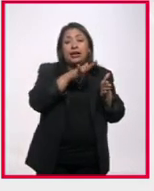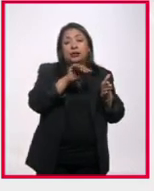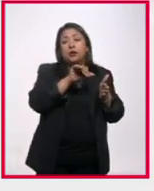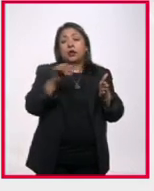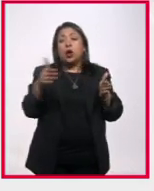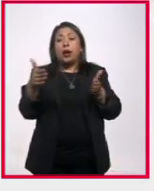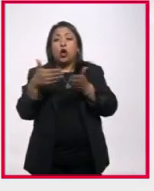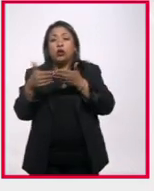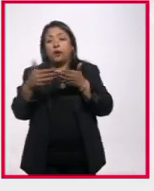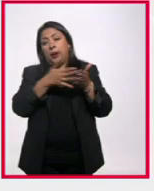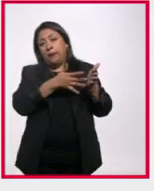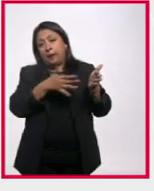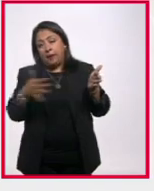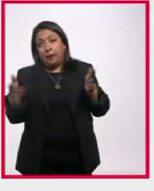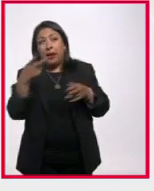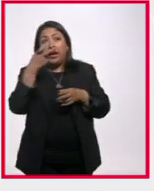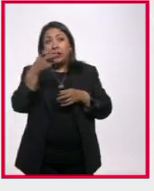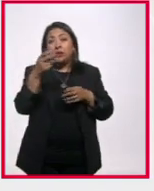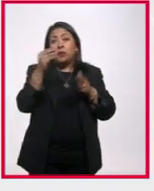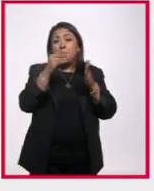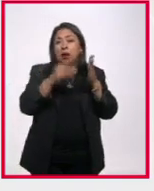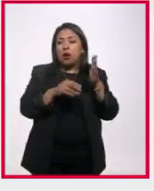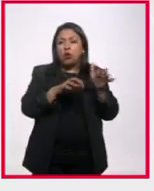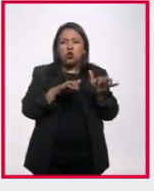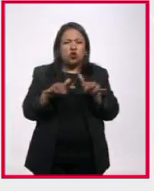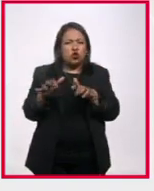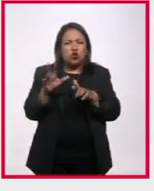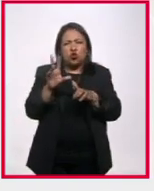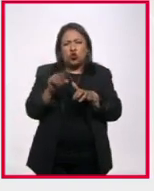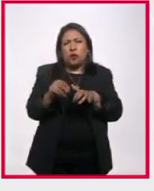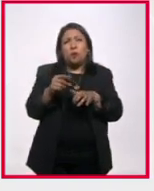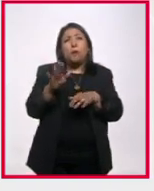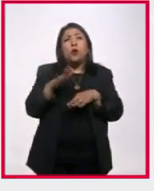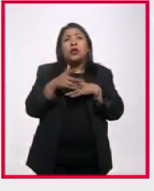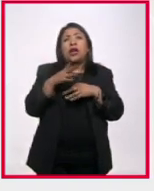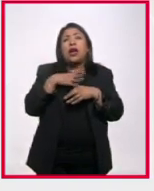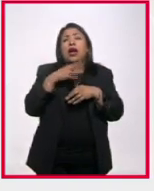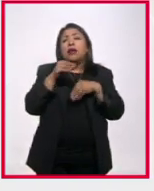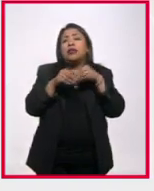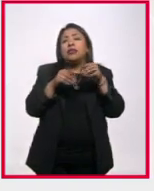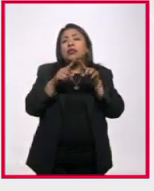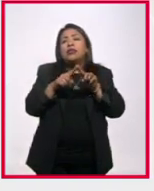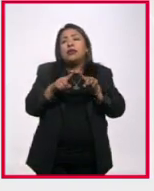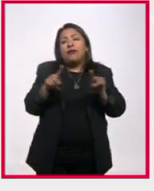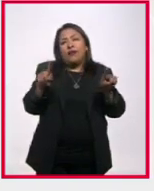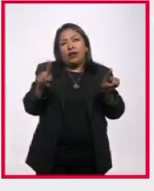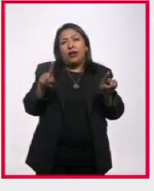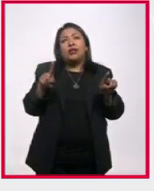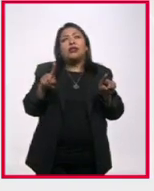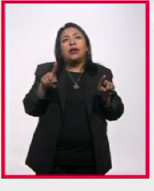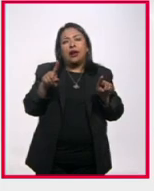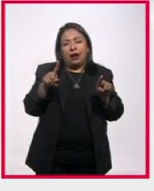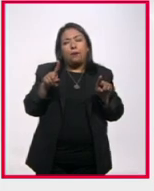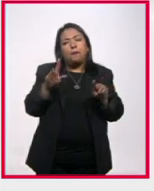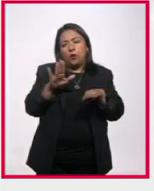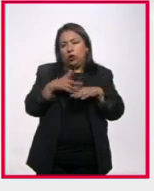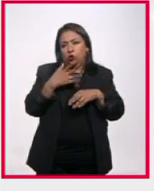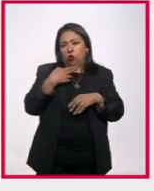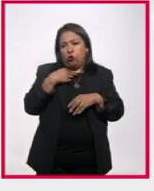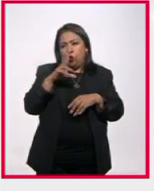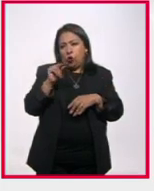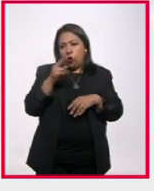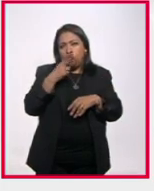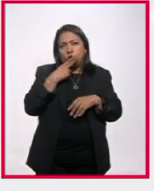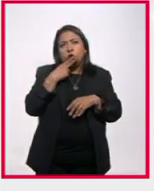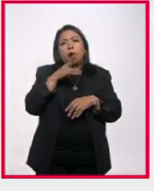Estos repertorios que no se ejecutan en órganos históricos mexicanos por tener una estética diferente y una construcción distinta,